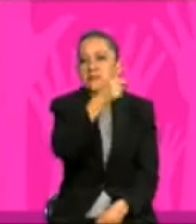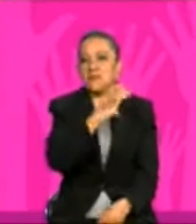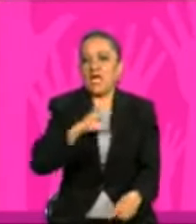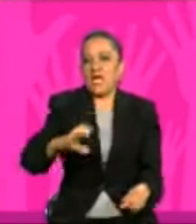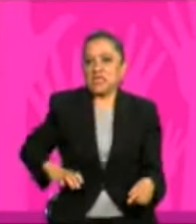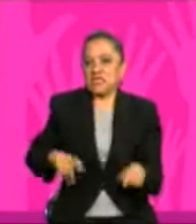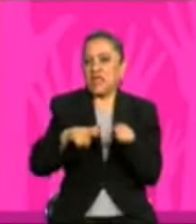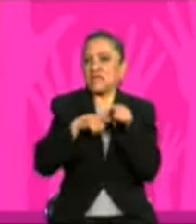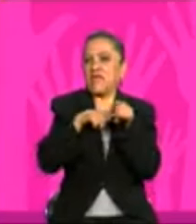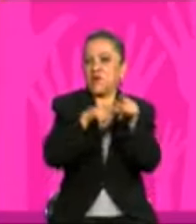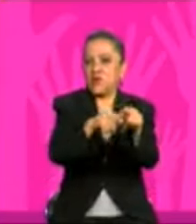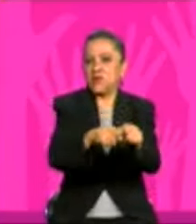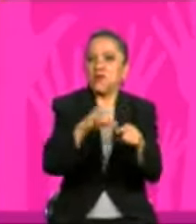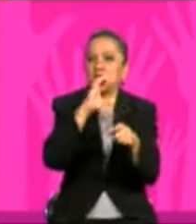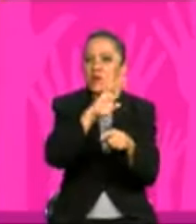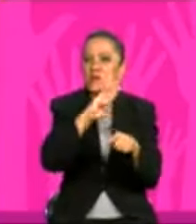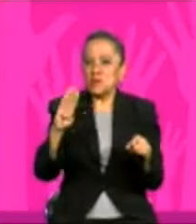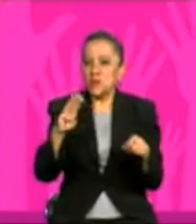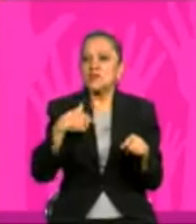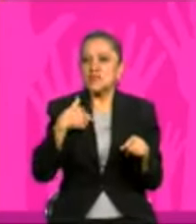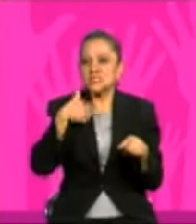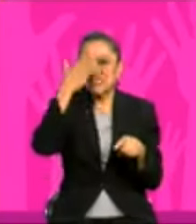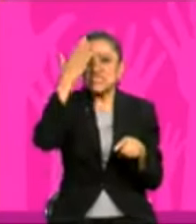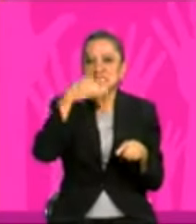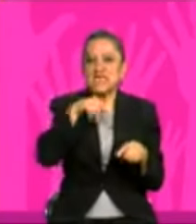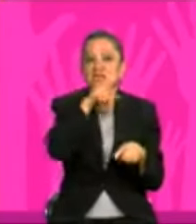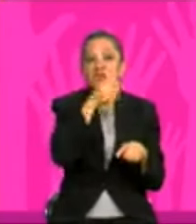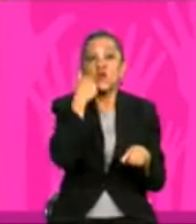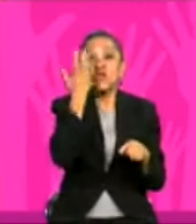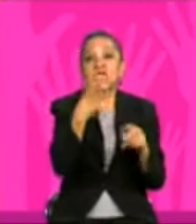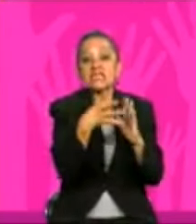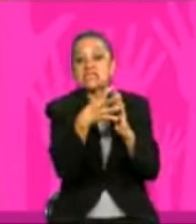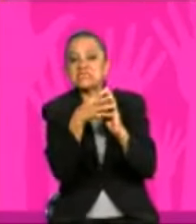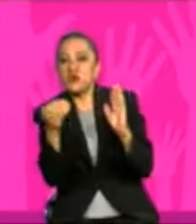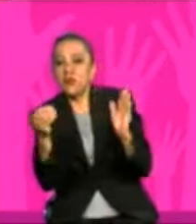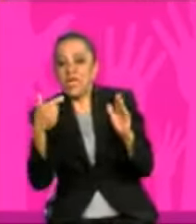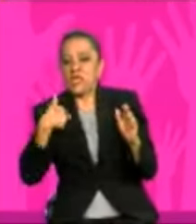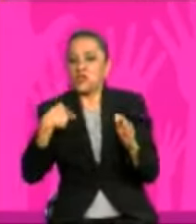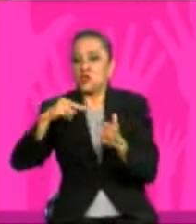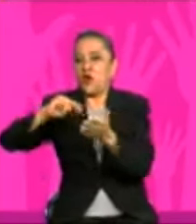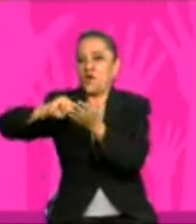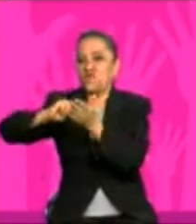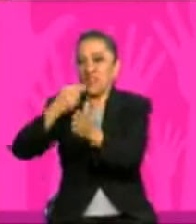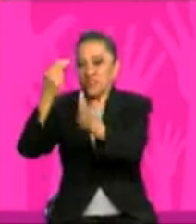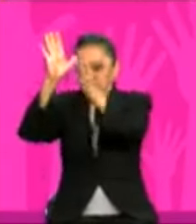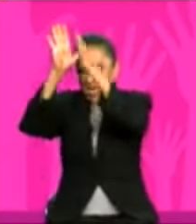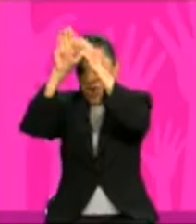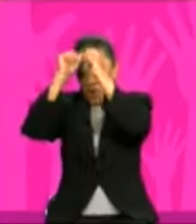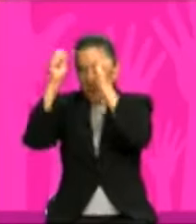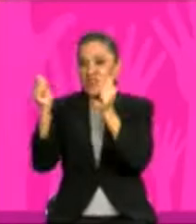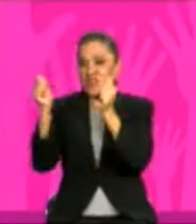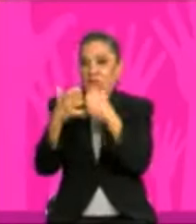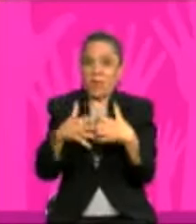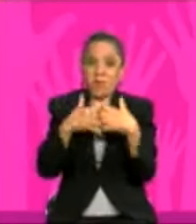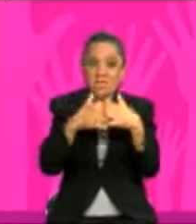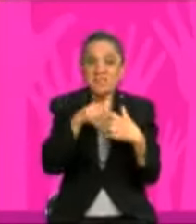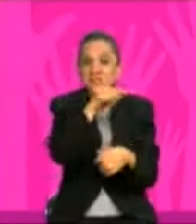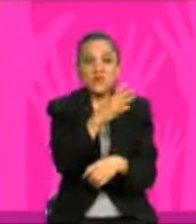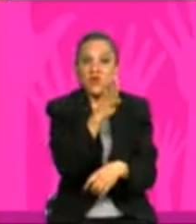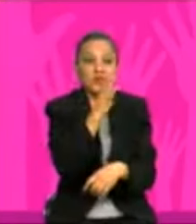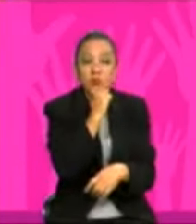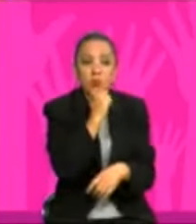de Cuauhtémoc Blanco, sé que has querido copiar el acuerdo que firmé con los empresarios y no has podido. Aquí te lo dejo